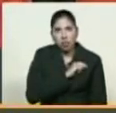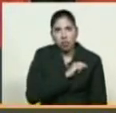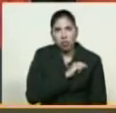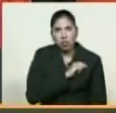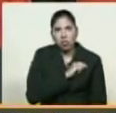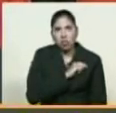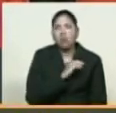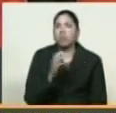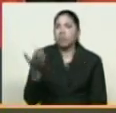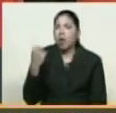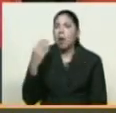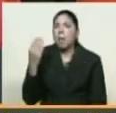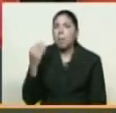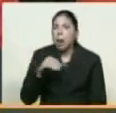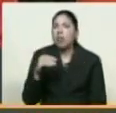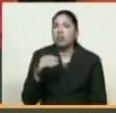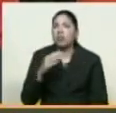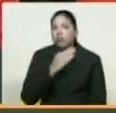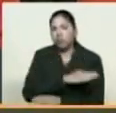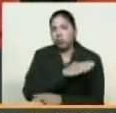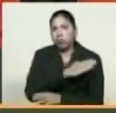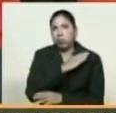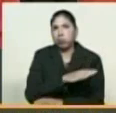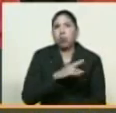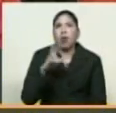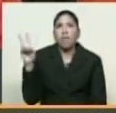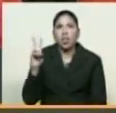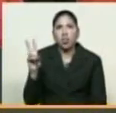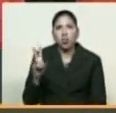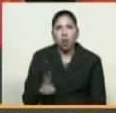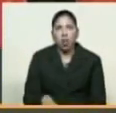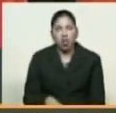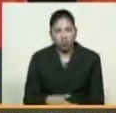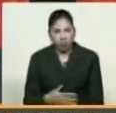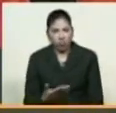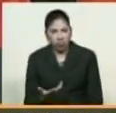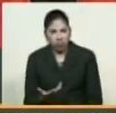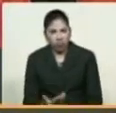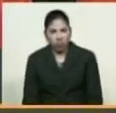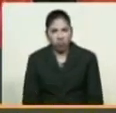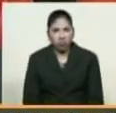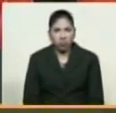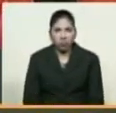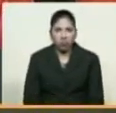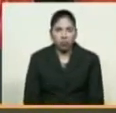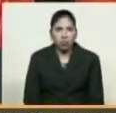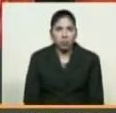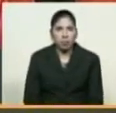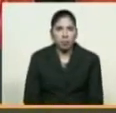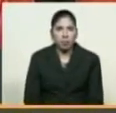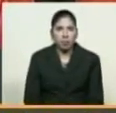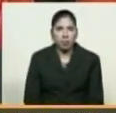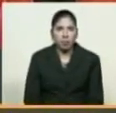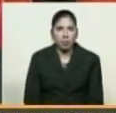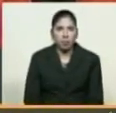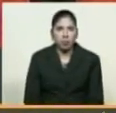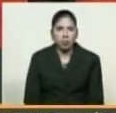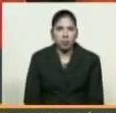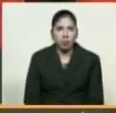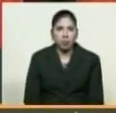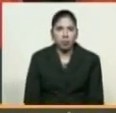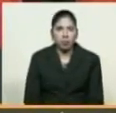para Venezuela. Imagínense el PP español, inmorales, señalados de todos los actos de corrupción posible,